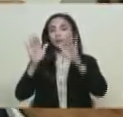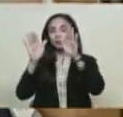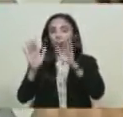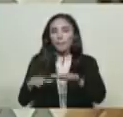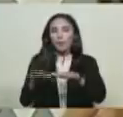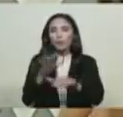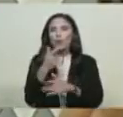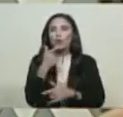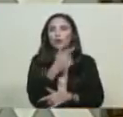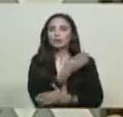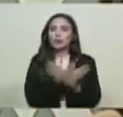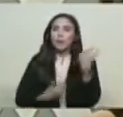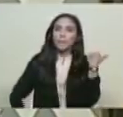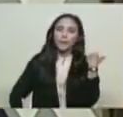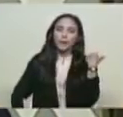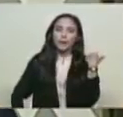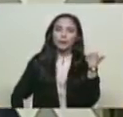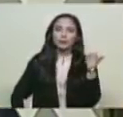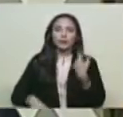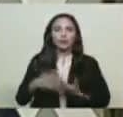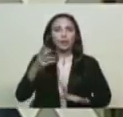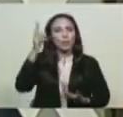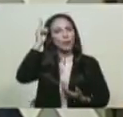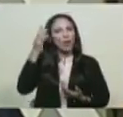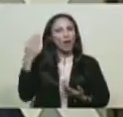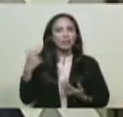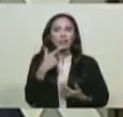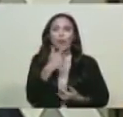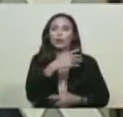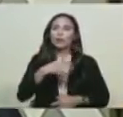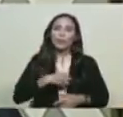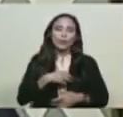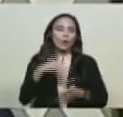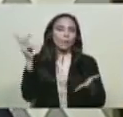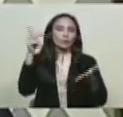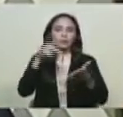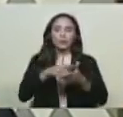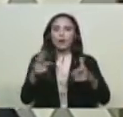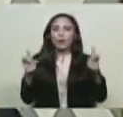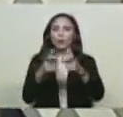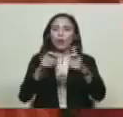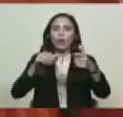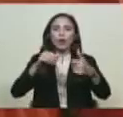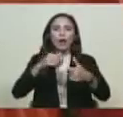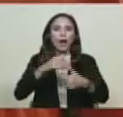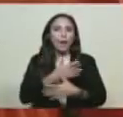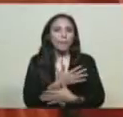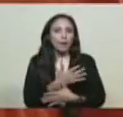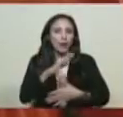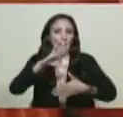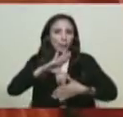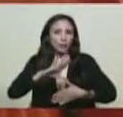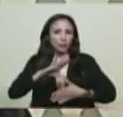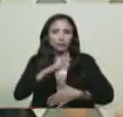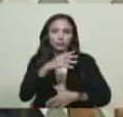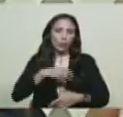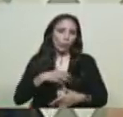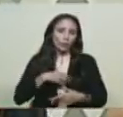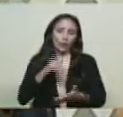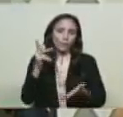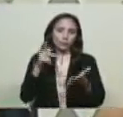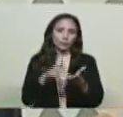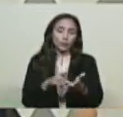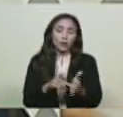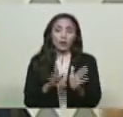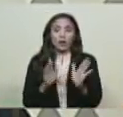de impedirle a usted participar en la cumbre de las Américas de Lima de la semana que viene. ¿Hay alguna variación en cuanto a